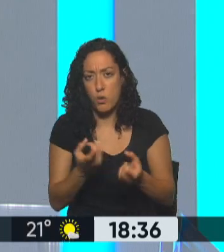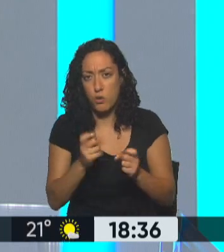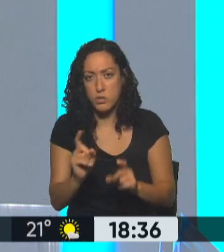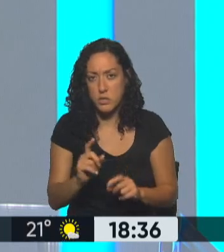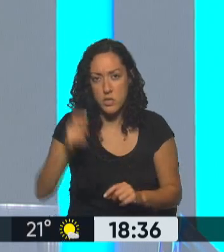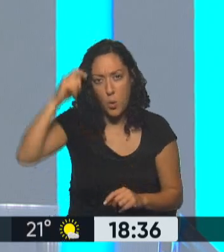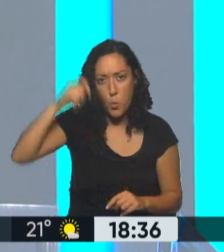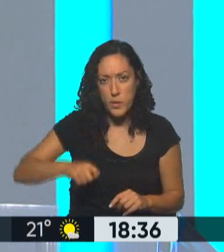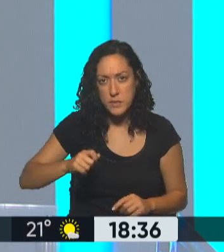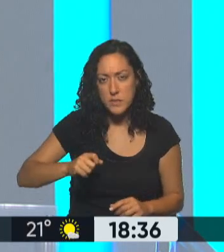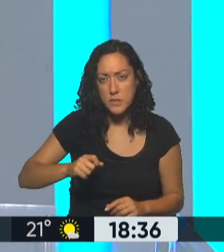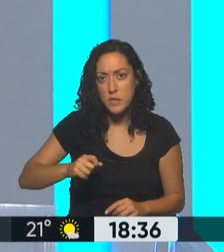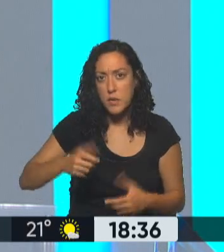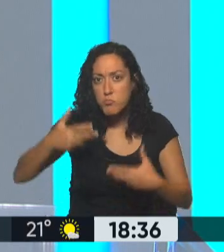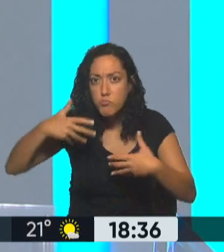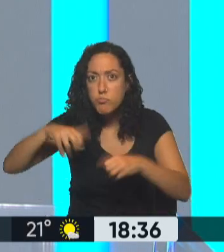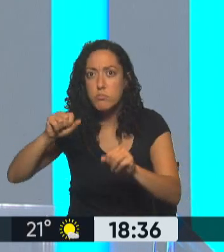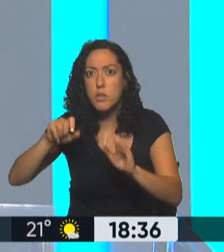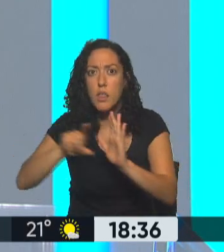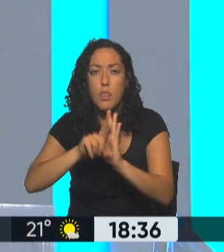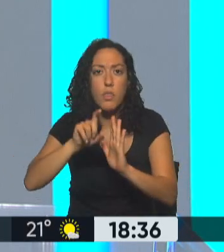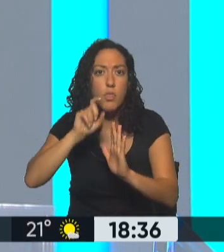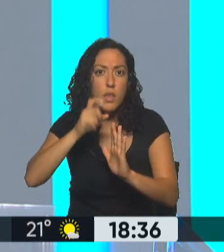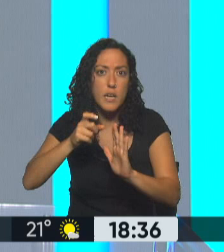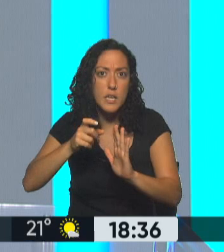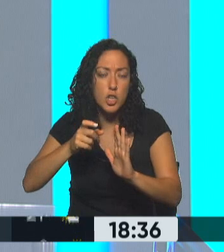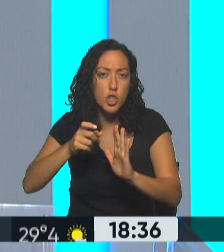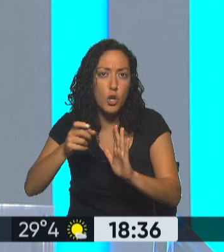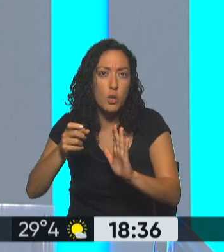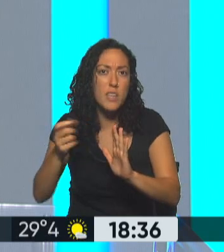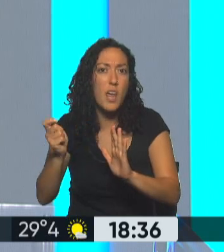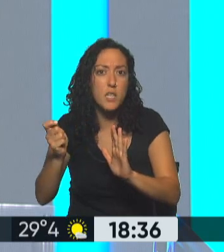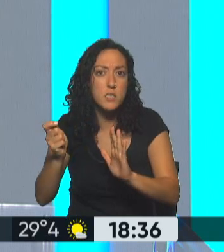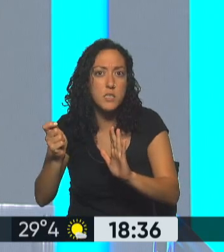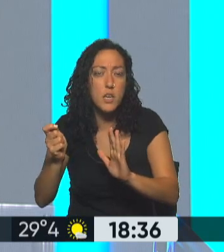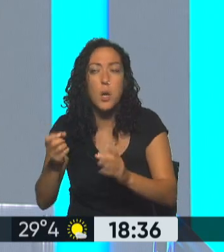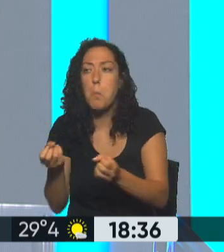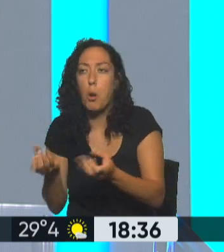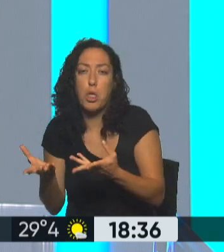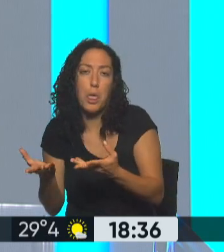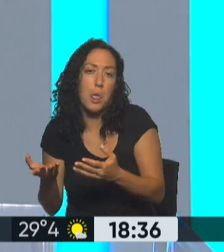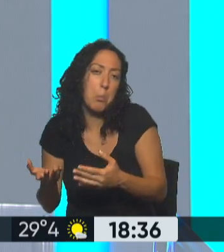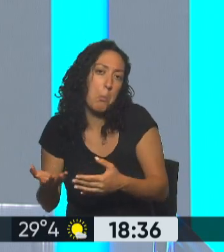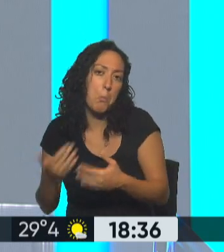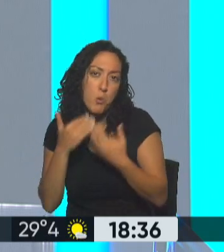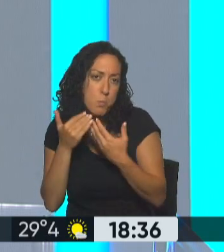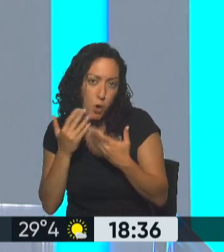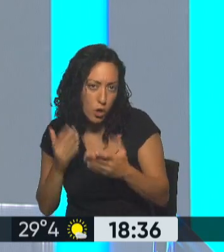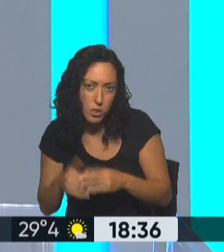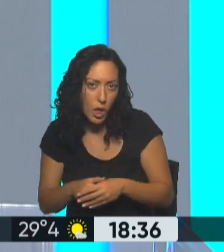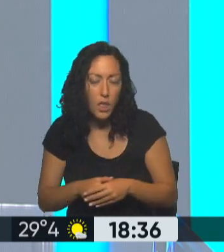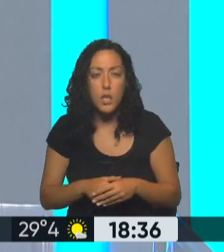determina quién fue el autor del delito, por qué lo hizo, pasa a tener una importancia secundaria. Cierto es que